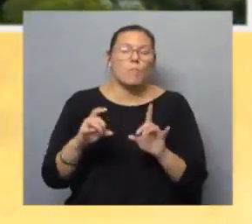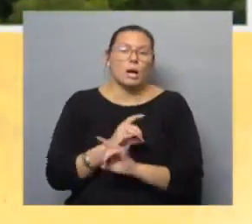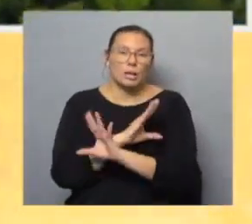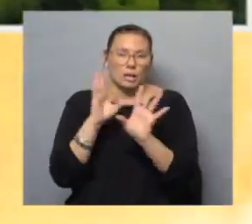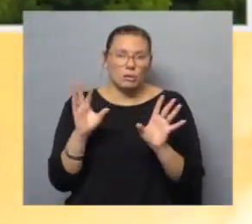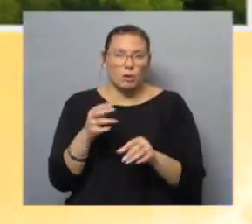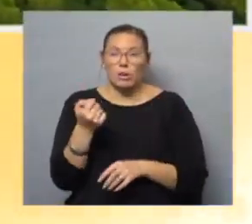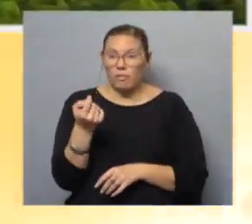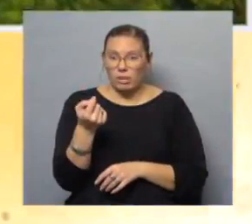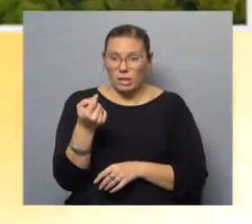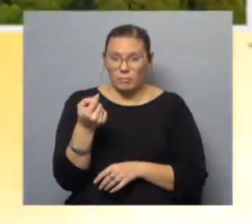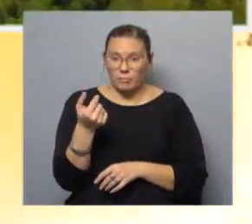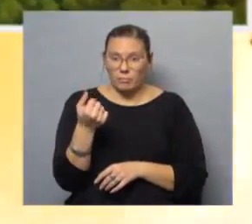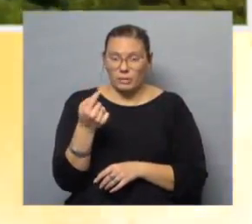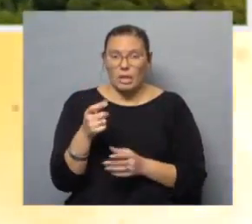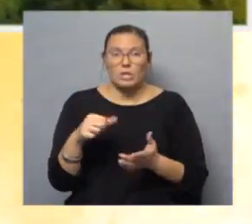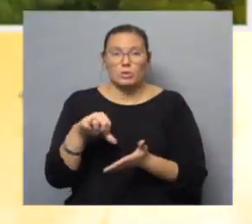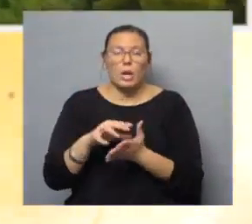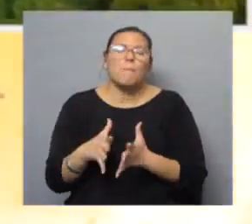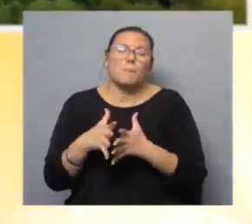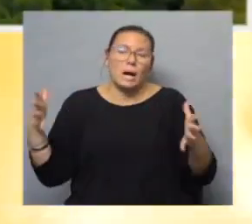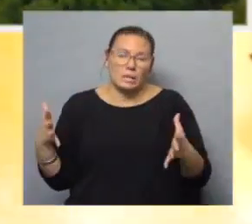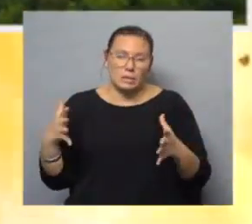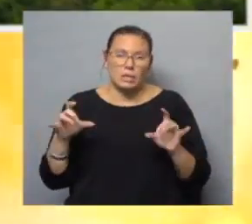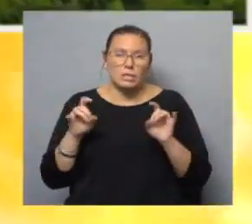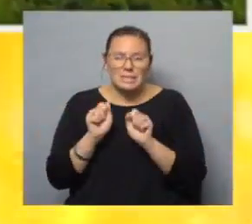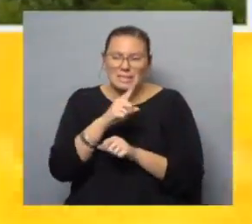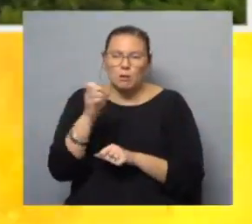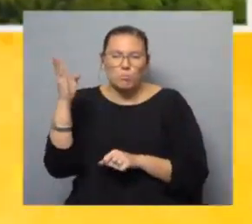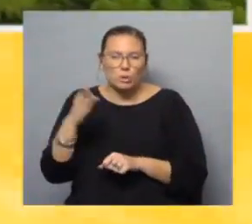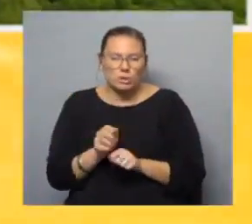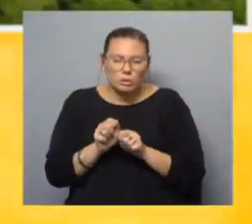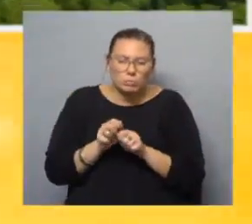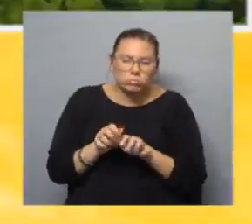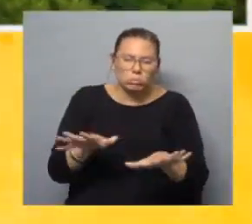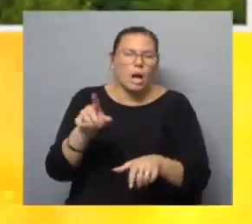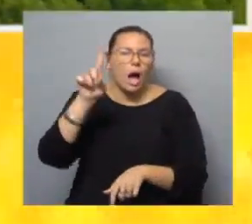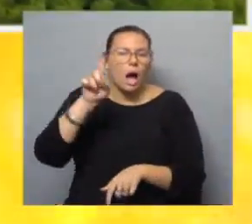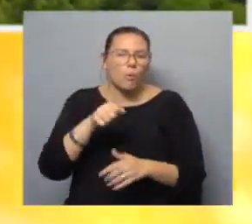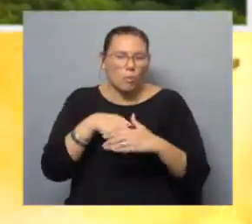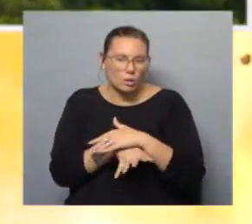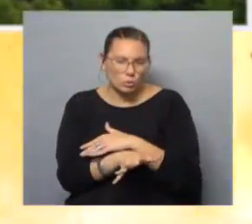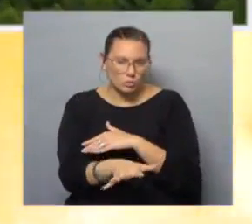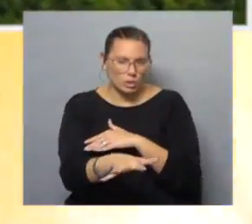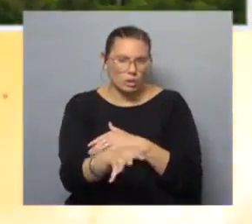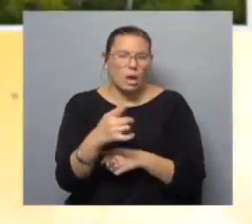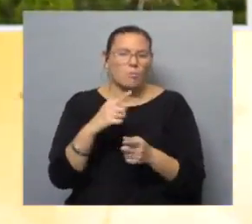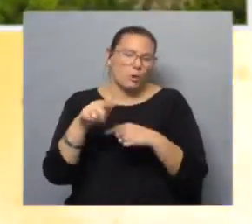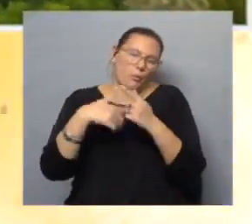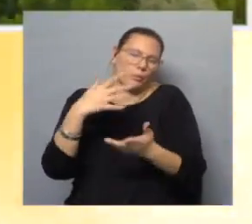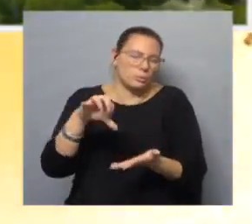bueno, Rivera, ¿no? Que es de las ciudades más grandes que se abastece un 100% prácticamente de agua subterránea. Pero tenemos